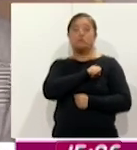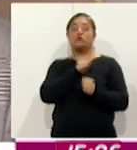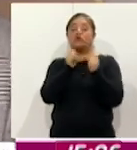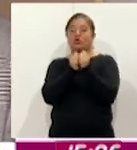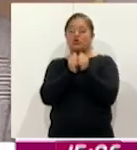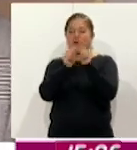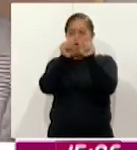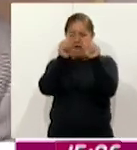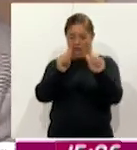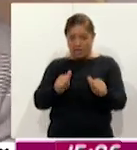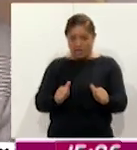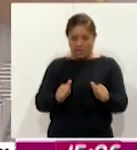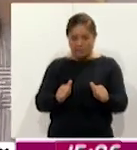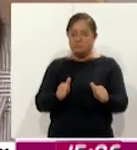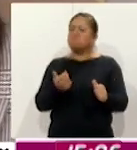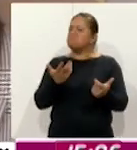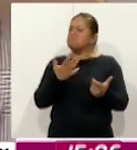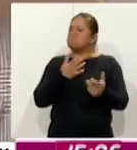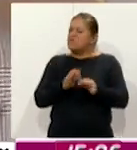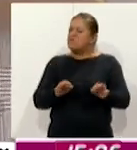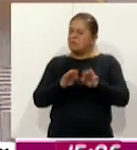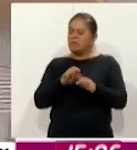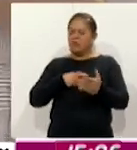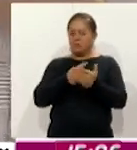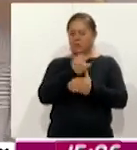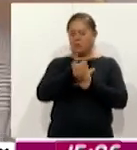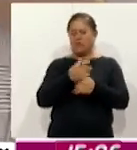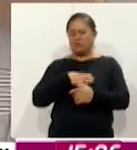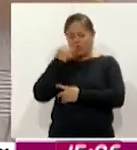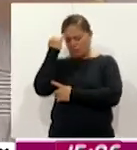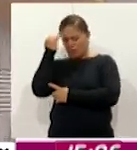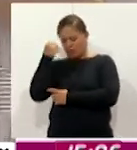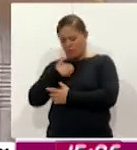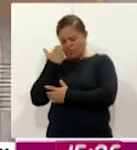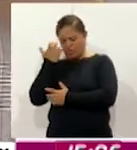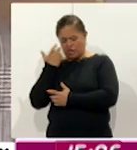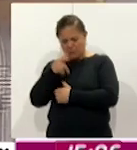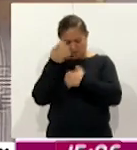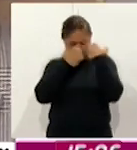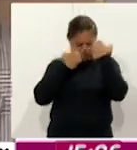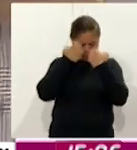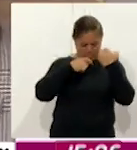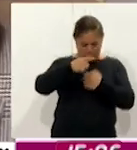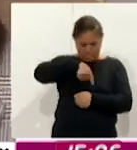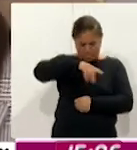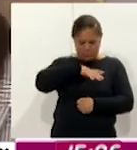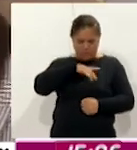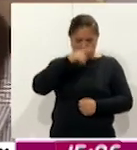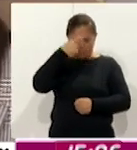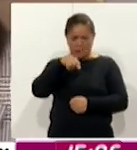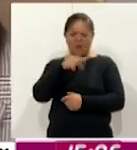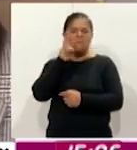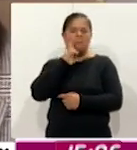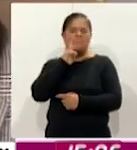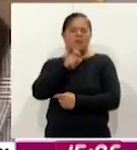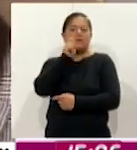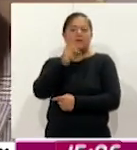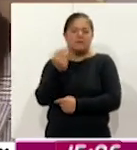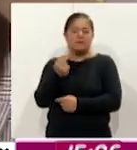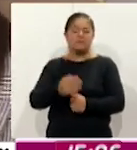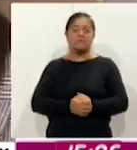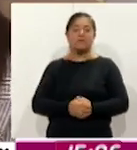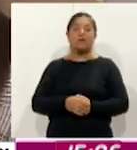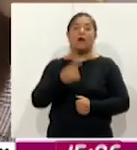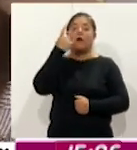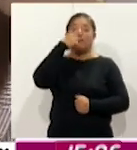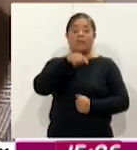tener una intervención en un proyecto piloto que está buscando generar diagnósticos para saber qué es lo que se necesita, para poder apostarle